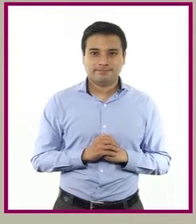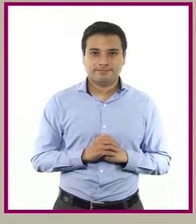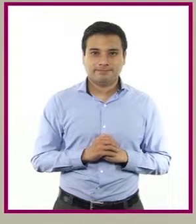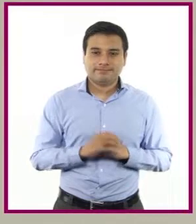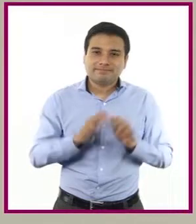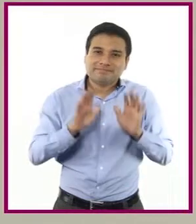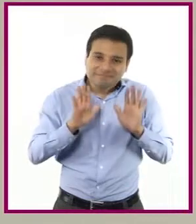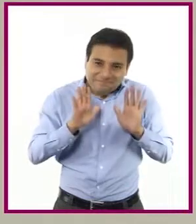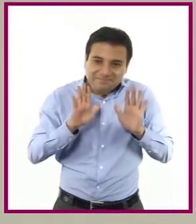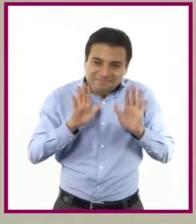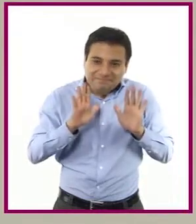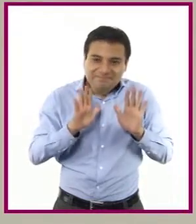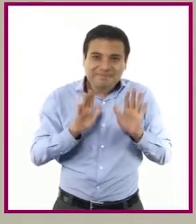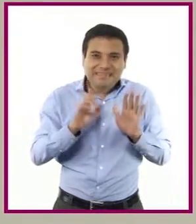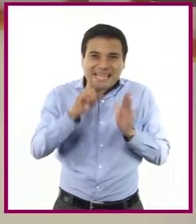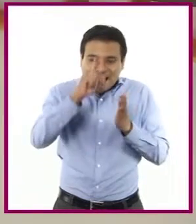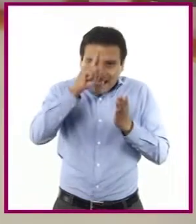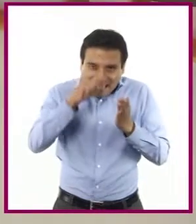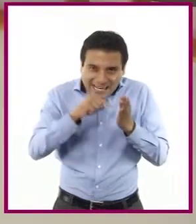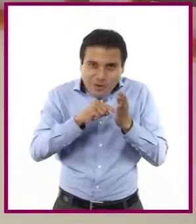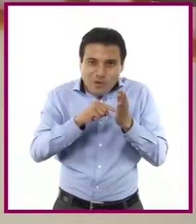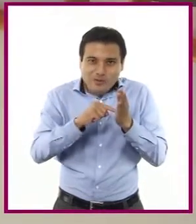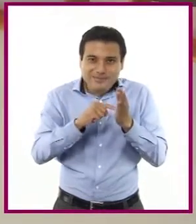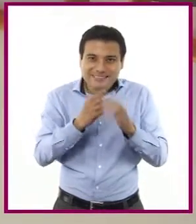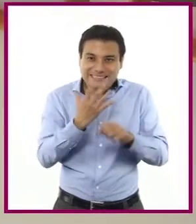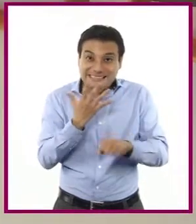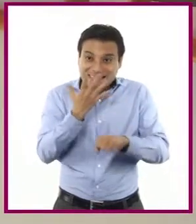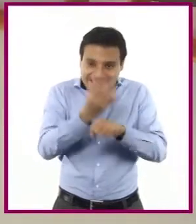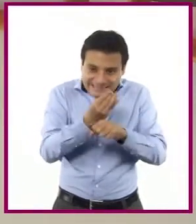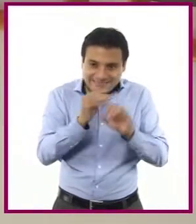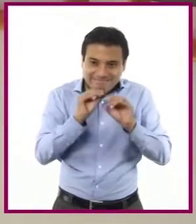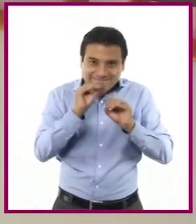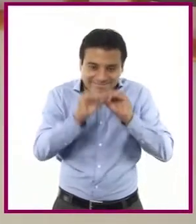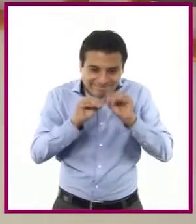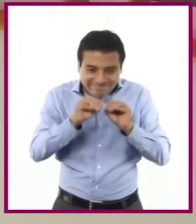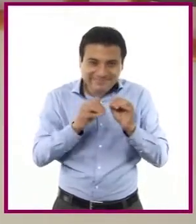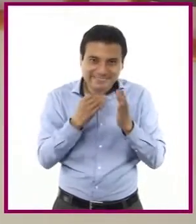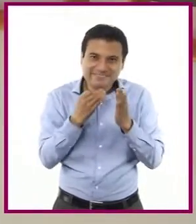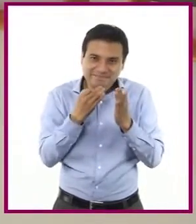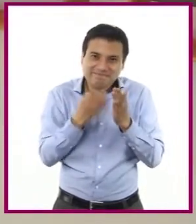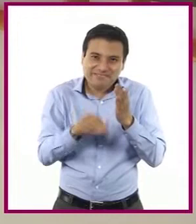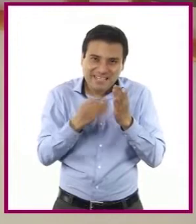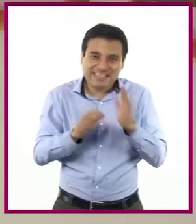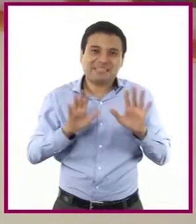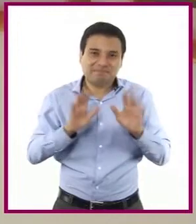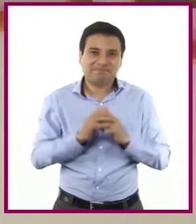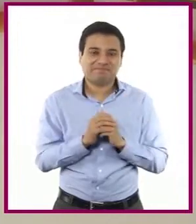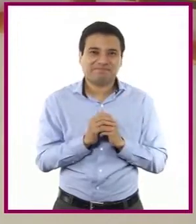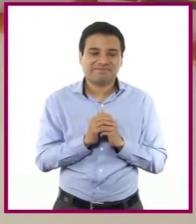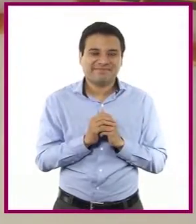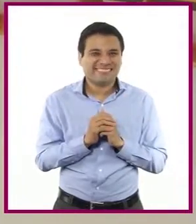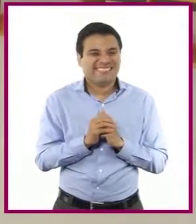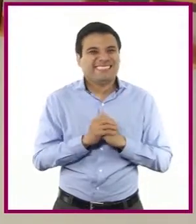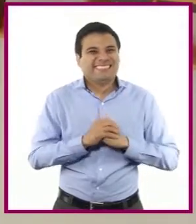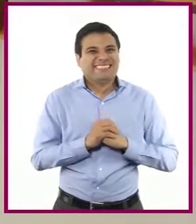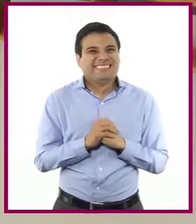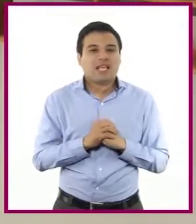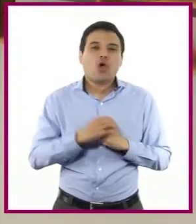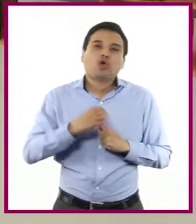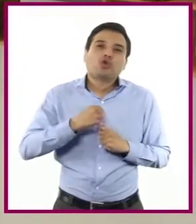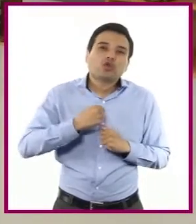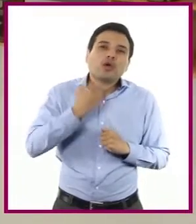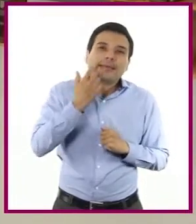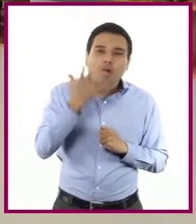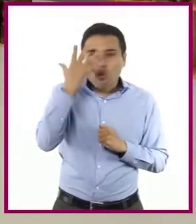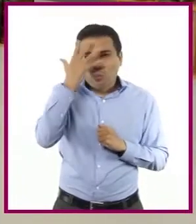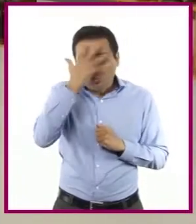Bueno, creo que tengo que mejorar la aerodinámica de mi avioncito. Me concentré más en los adornos que